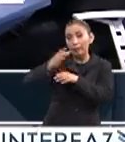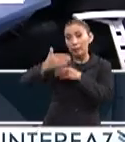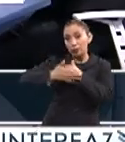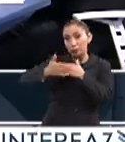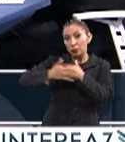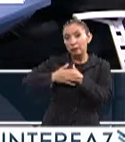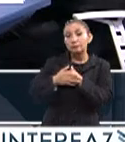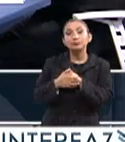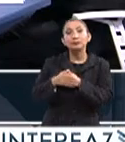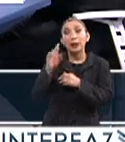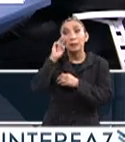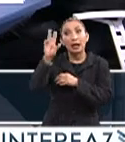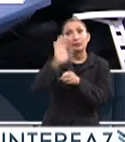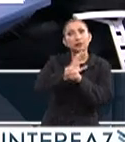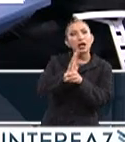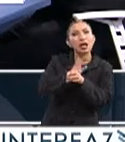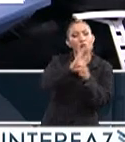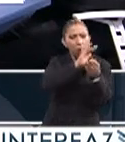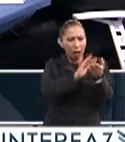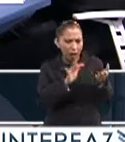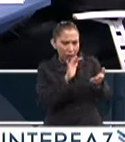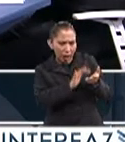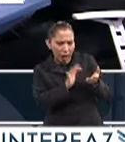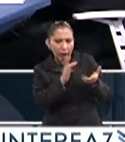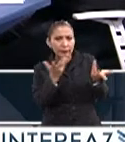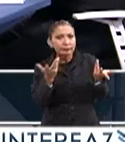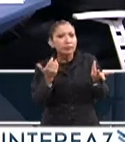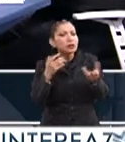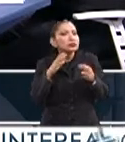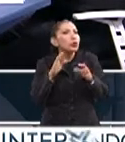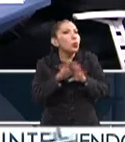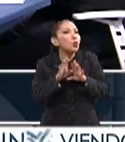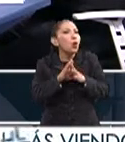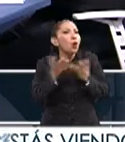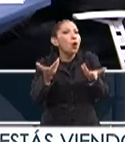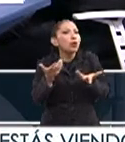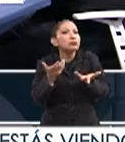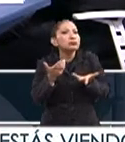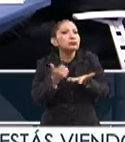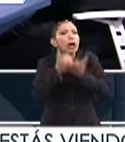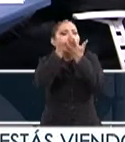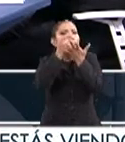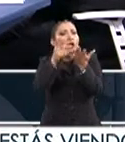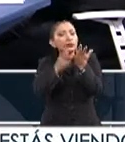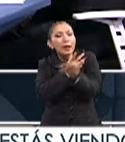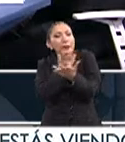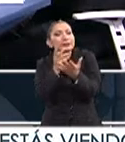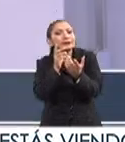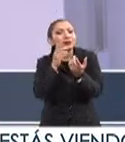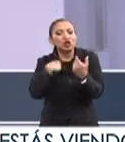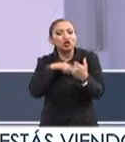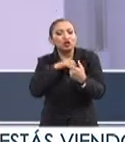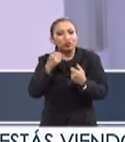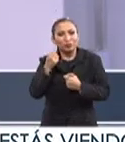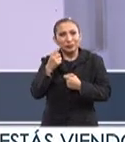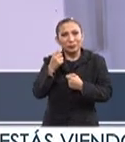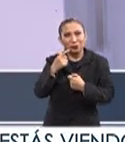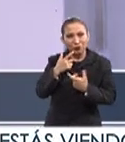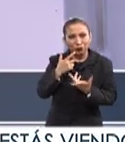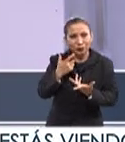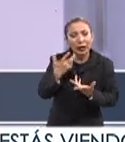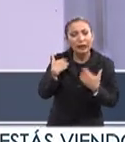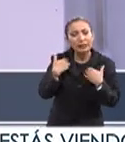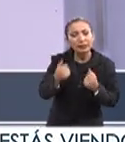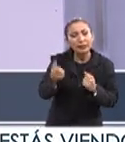y yo creo que ver cine, leer, es una forma también de reencontrarnos con nosotros mismos,